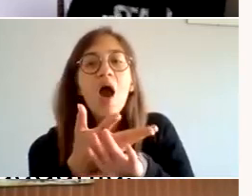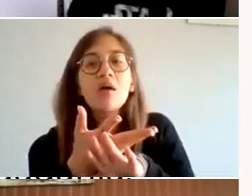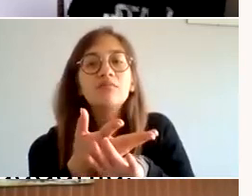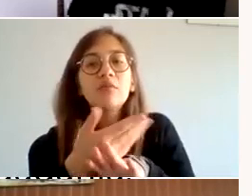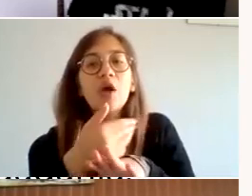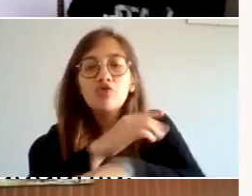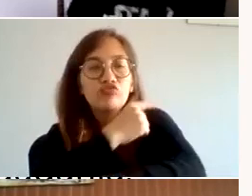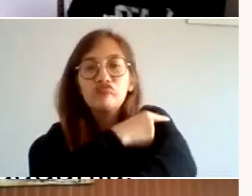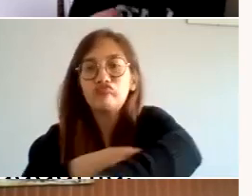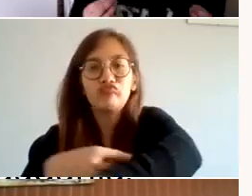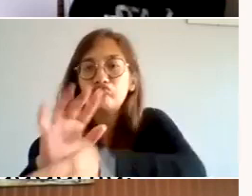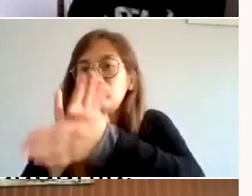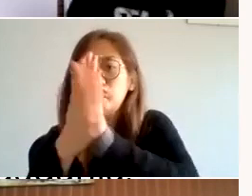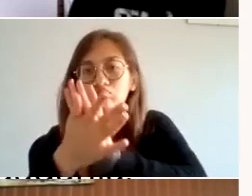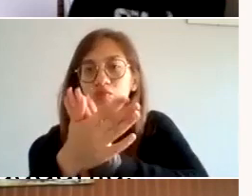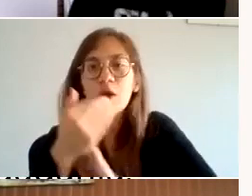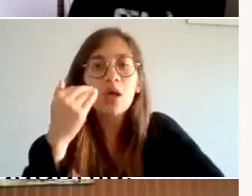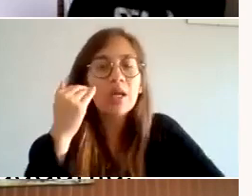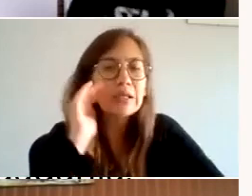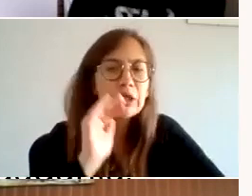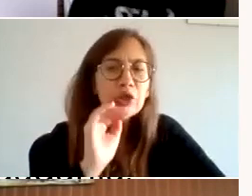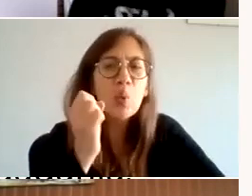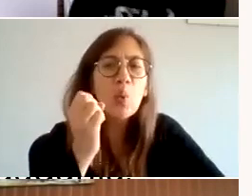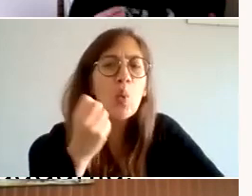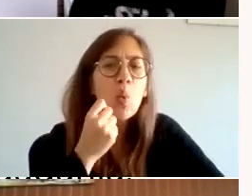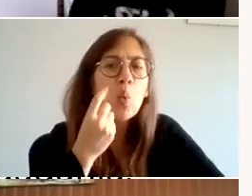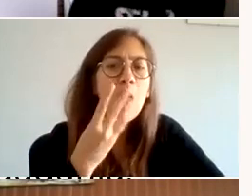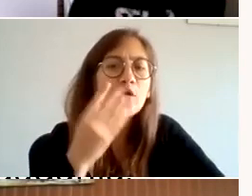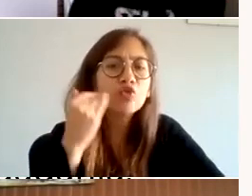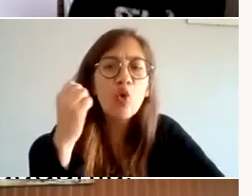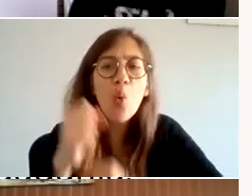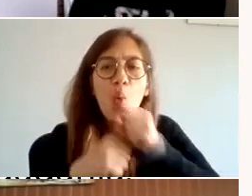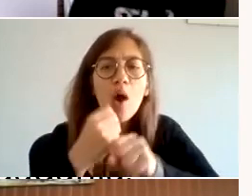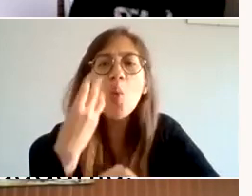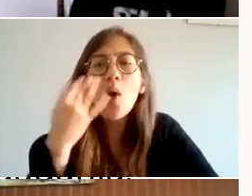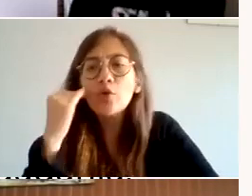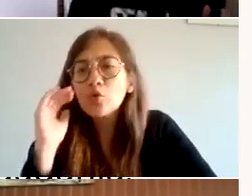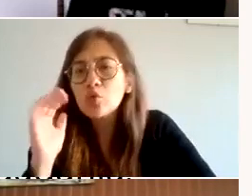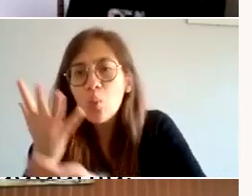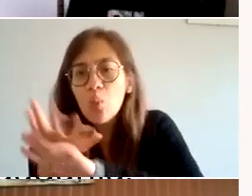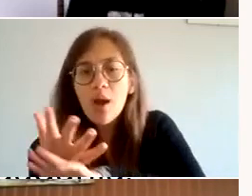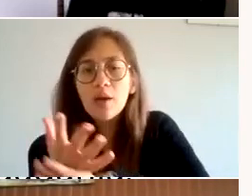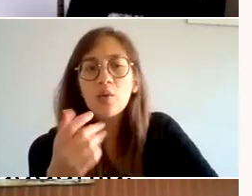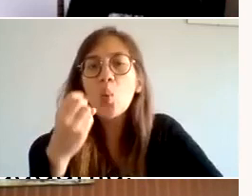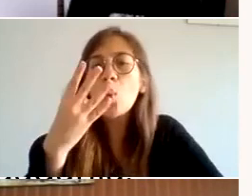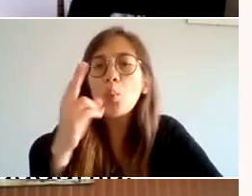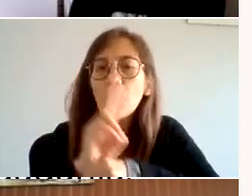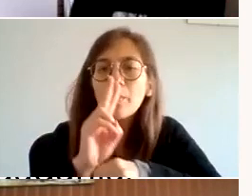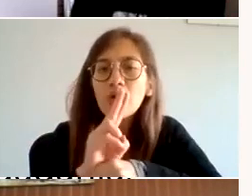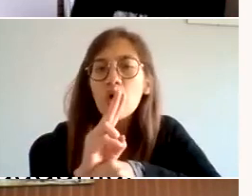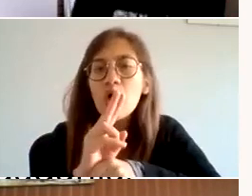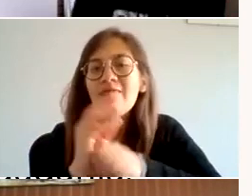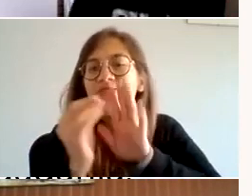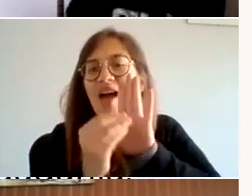párvulos, el tema de los antecedentes de los docentes, los establecimientos educacionales, antecedentes de